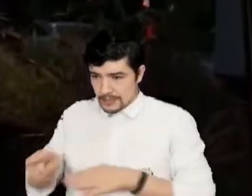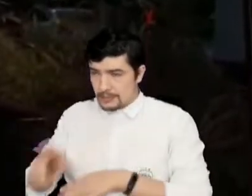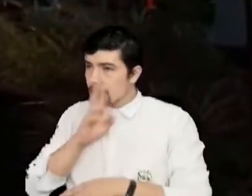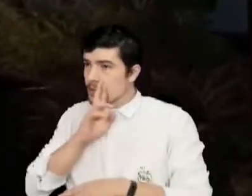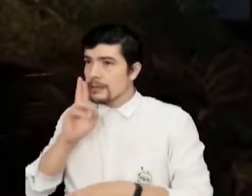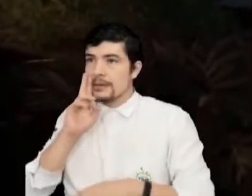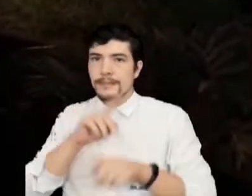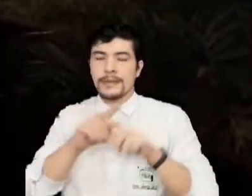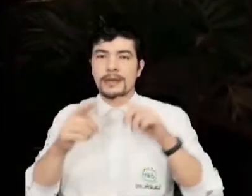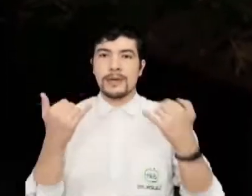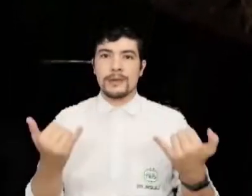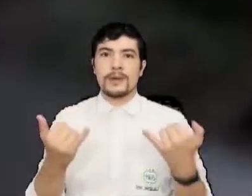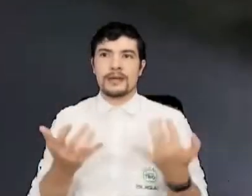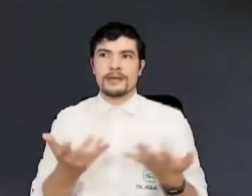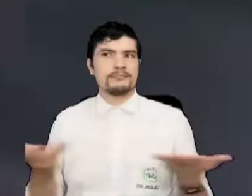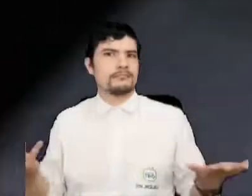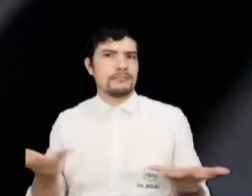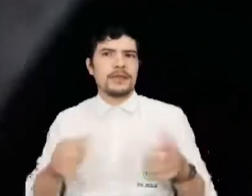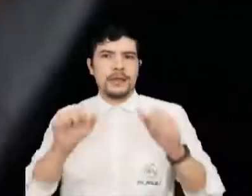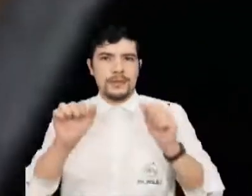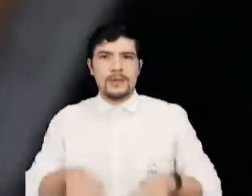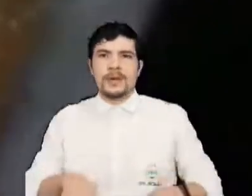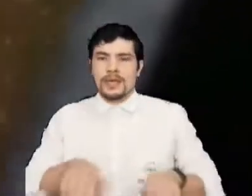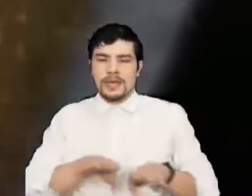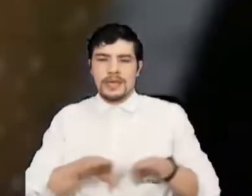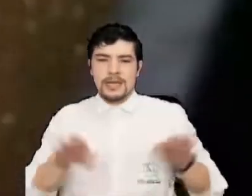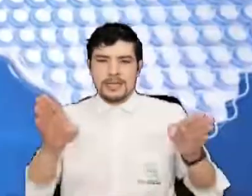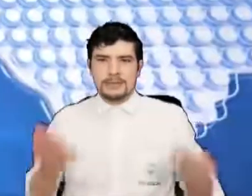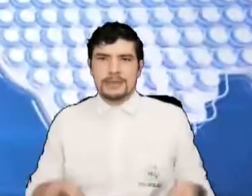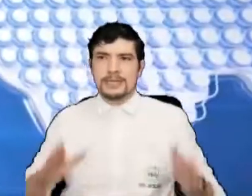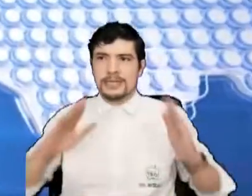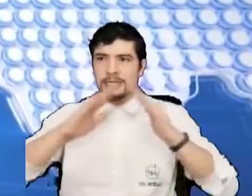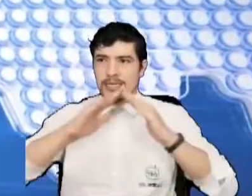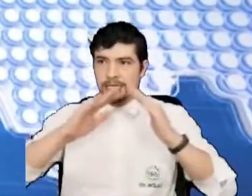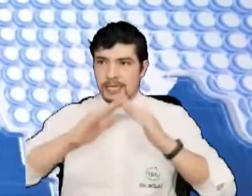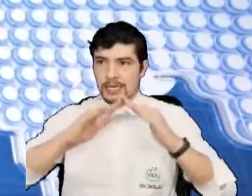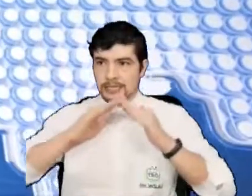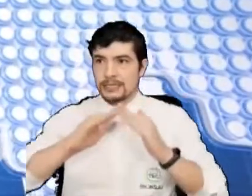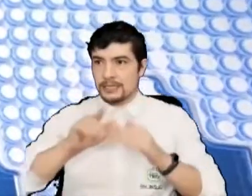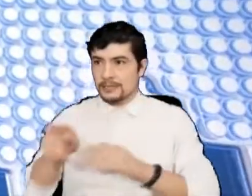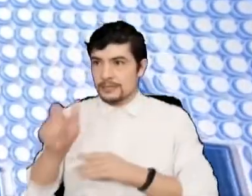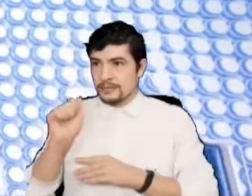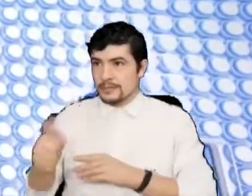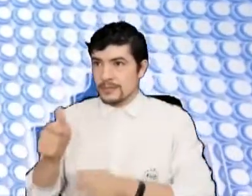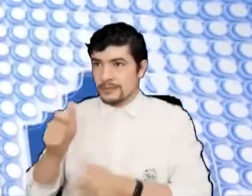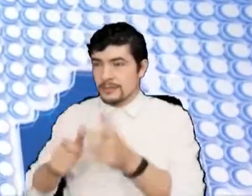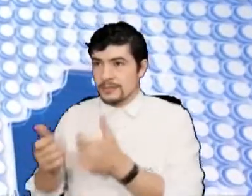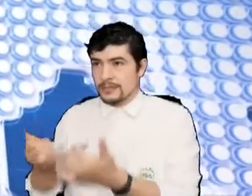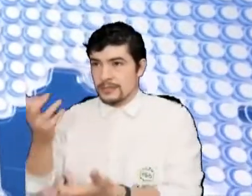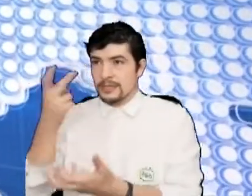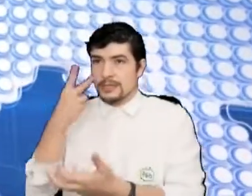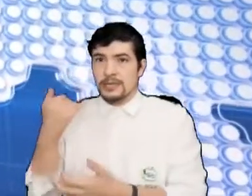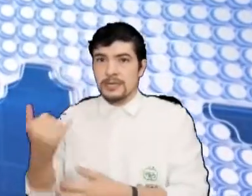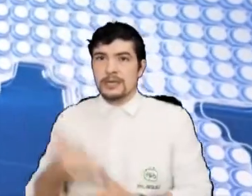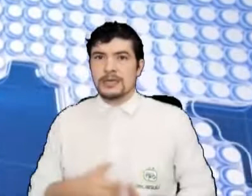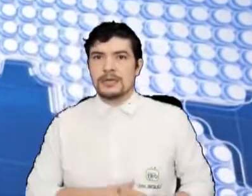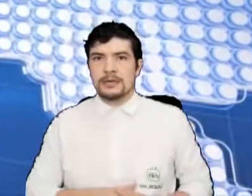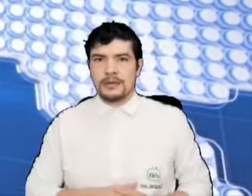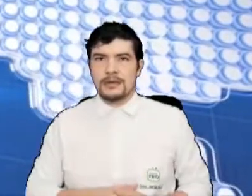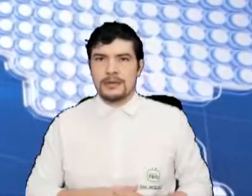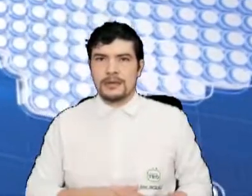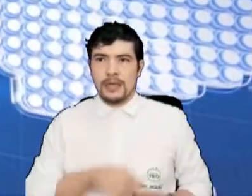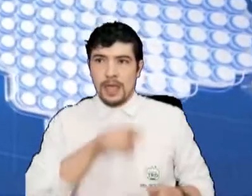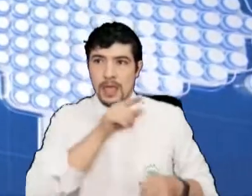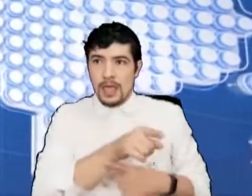estarán en las mesas de casa y preparados por el mismo cliente. Una página donde van a poder encontrar todos los